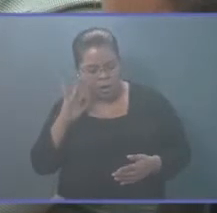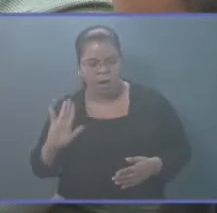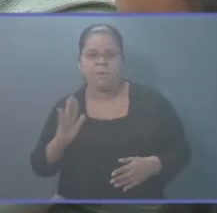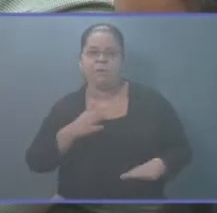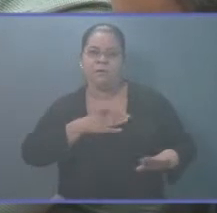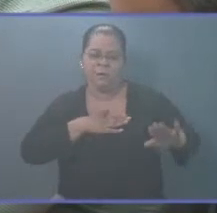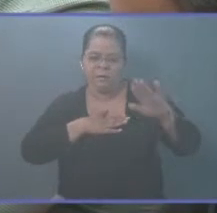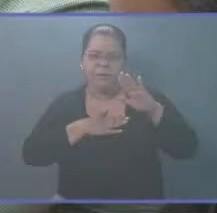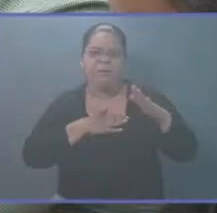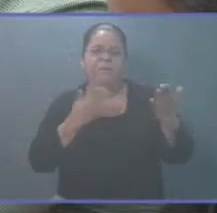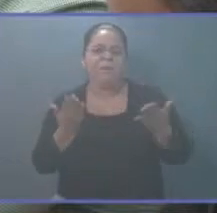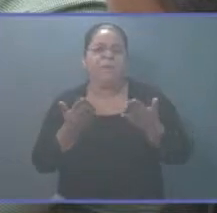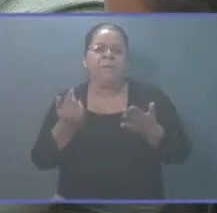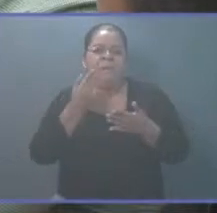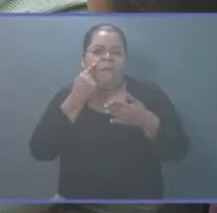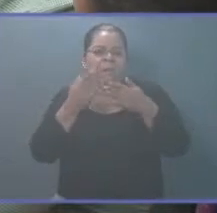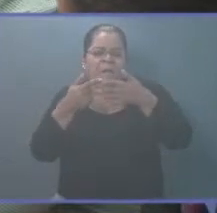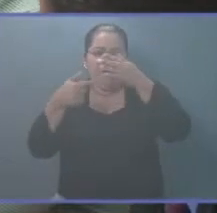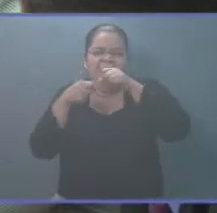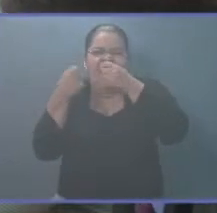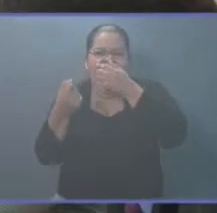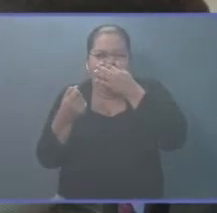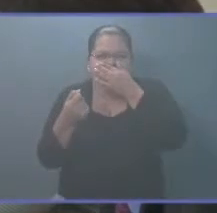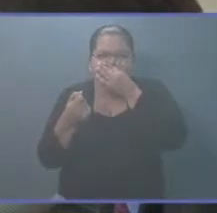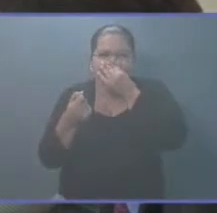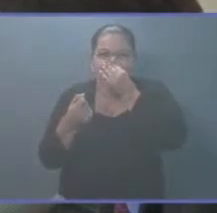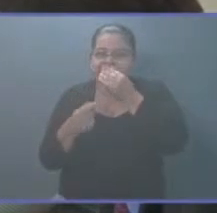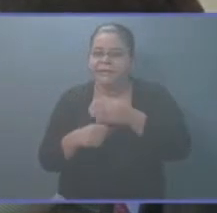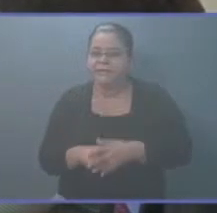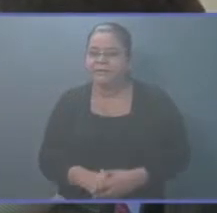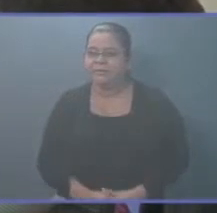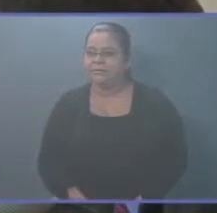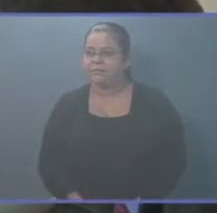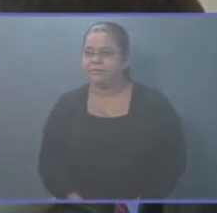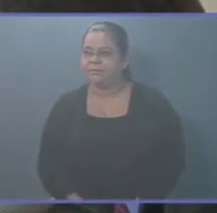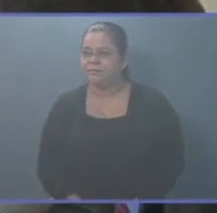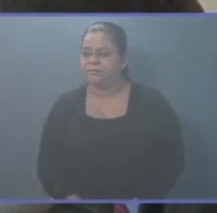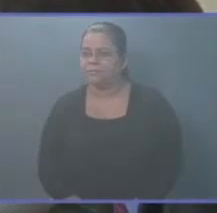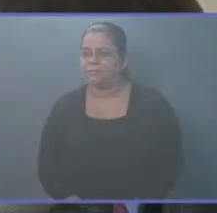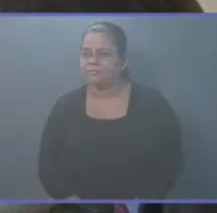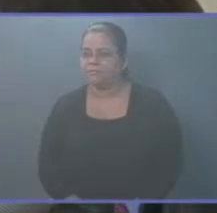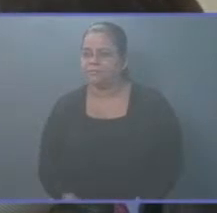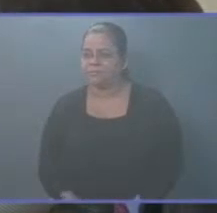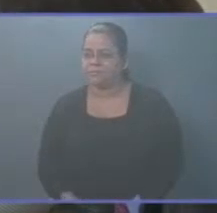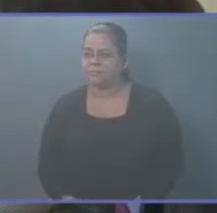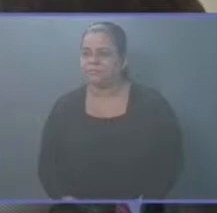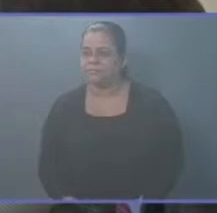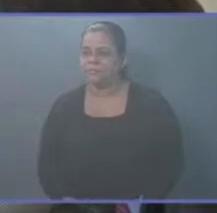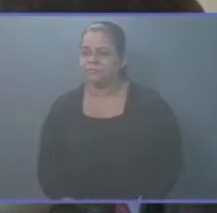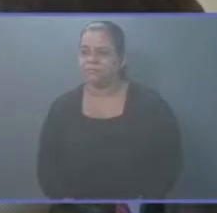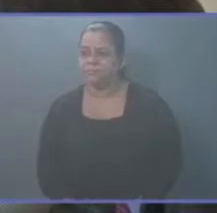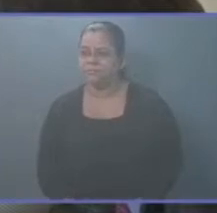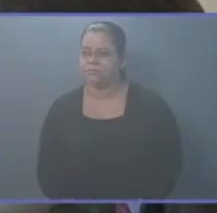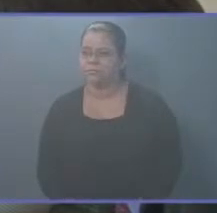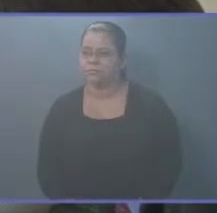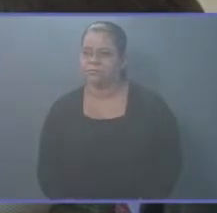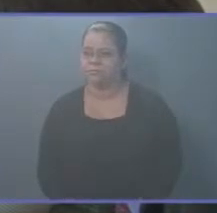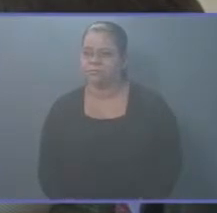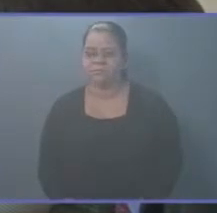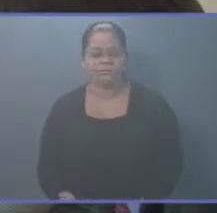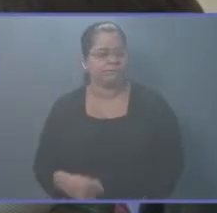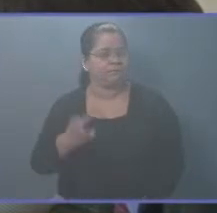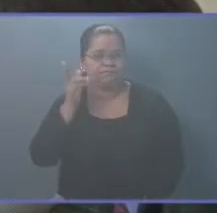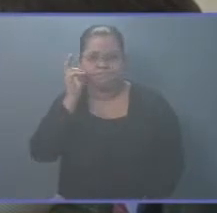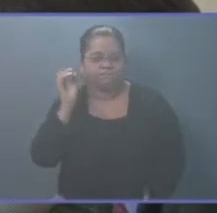hubiese cometido delito, se le aplique una sanción drástica. Porque no se puede quedar así nomás. Digo, hay casos de